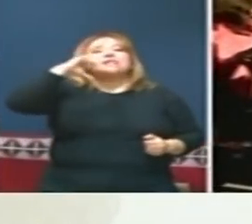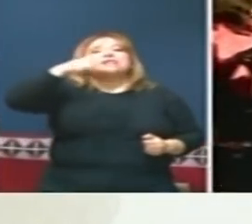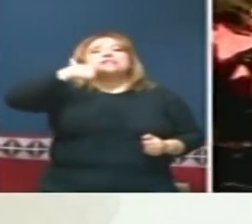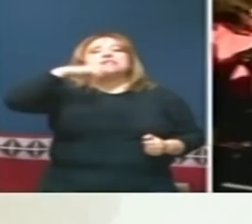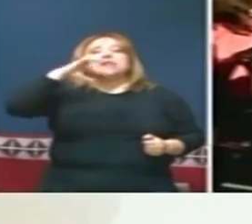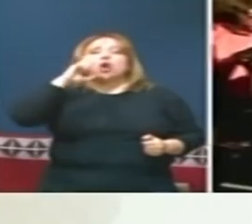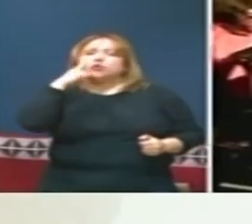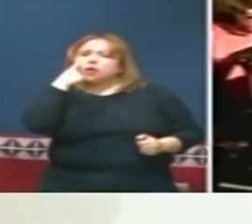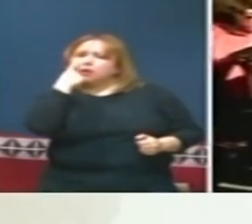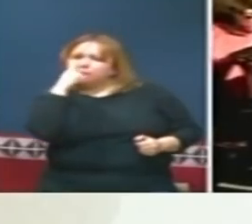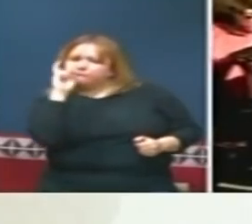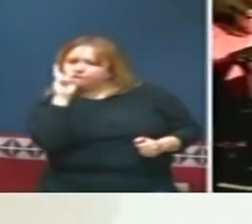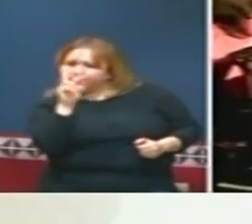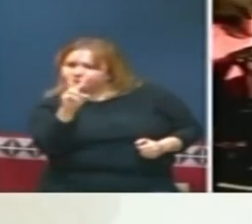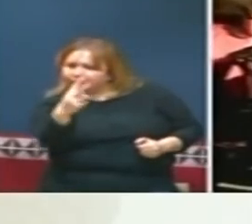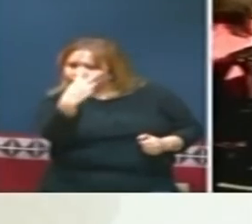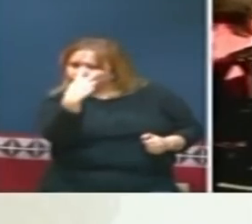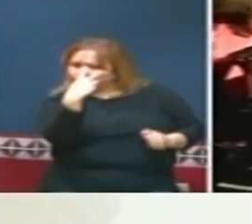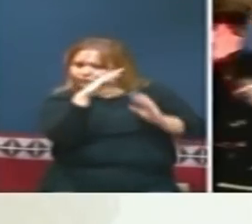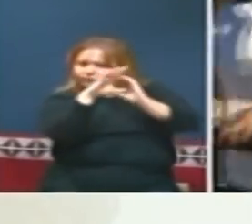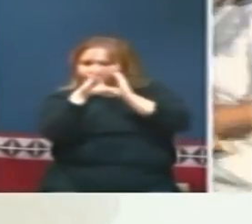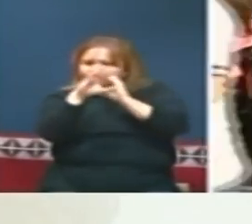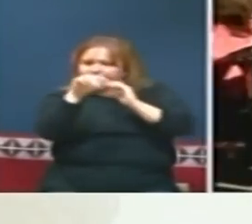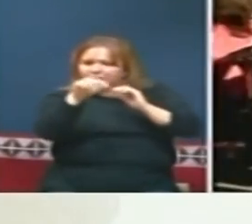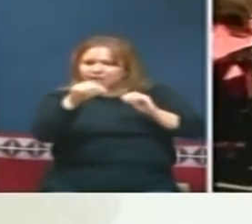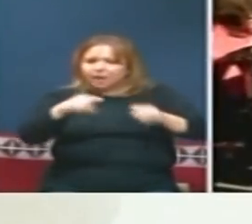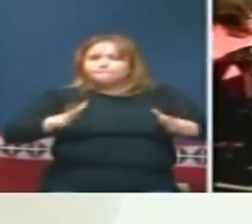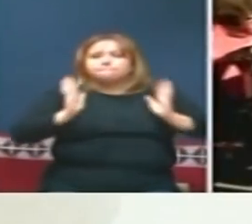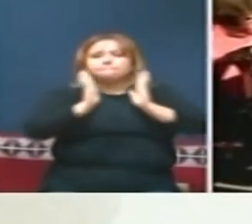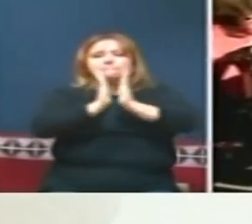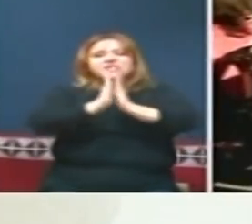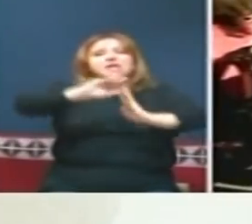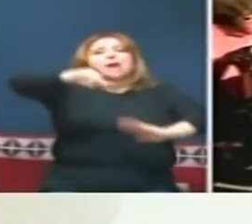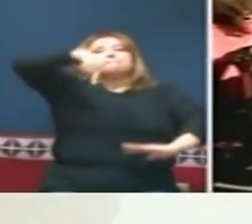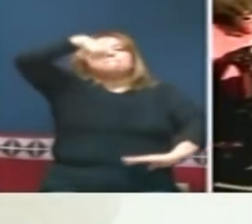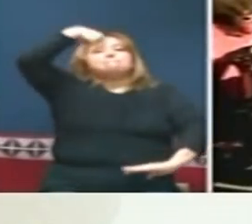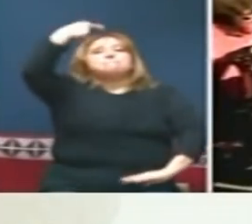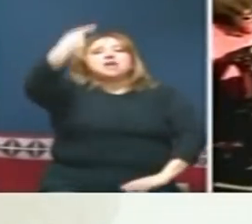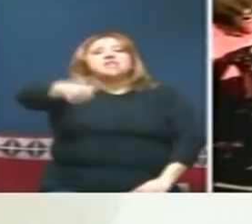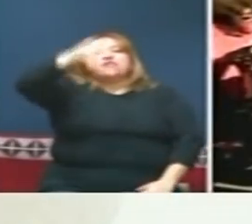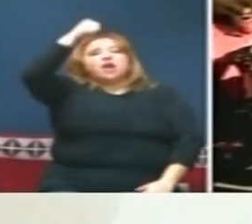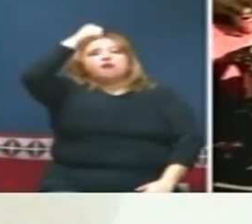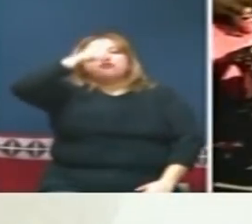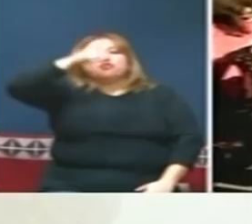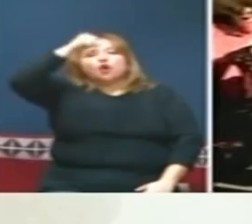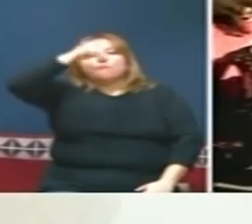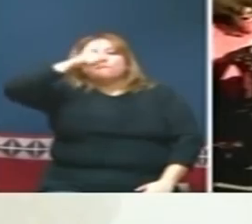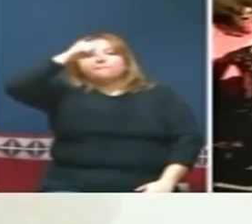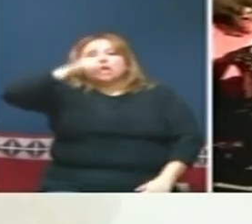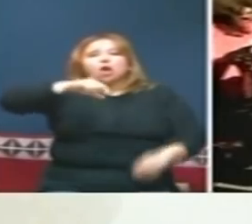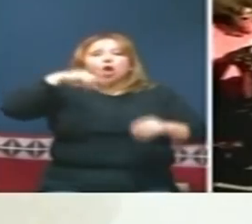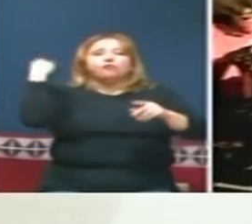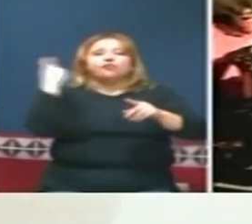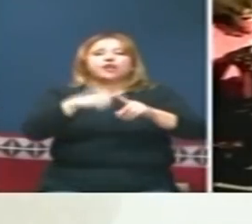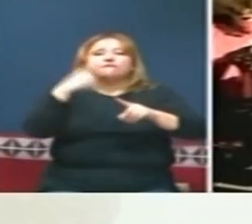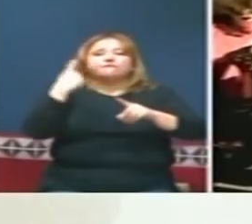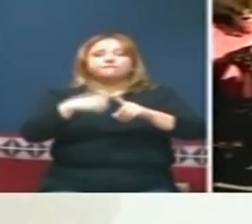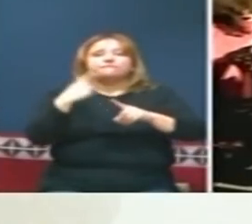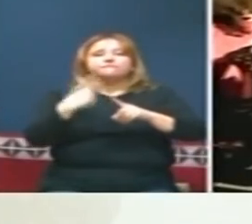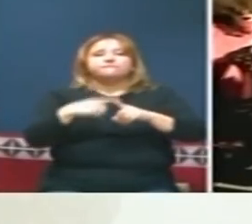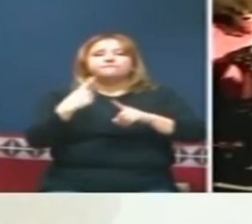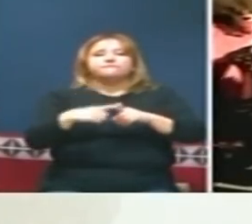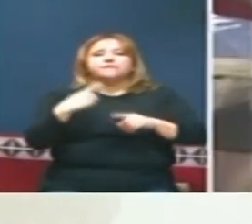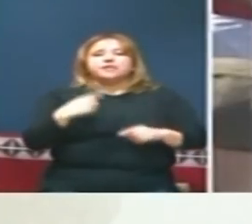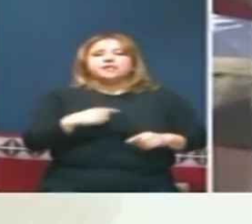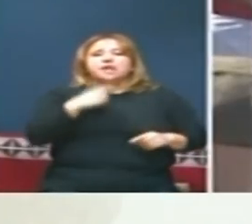alternativas de la misa que se va a desarrollar aquí. Y mañana domingo, en la celebración de los domingos, el